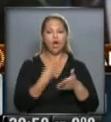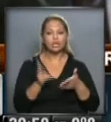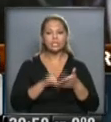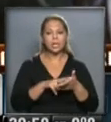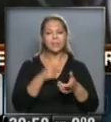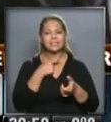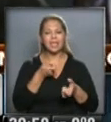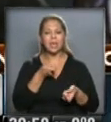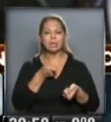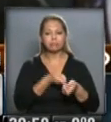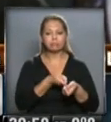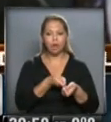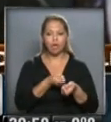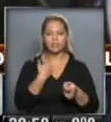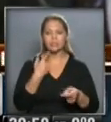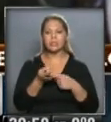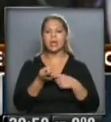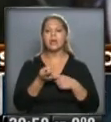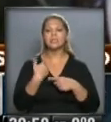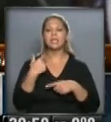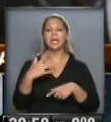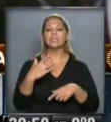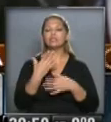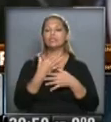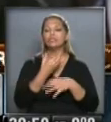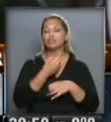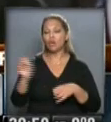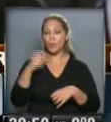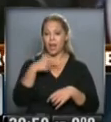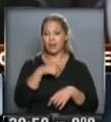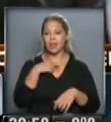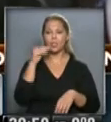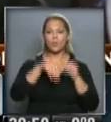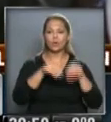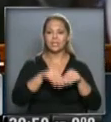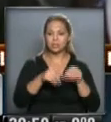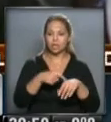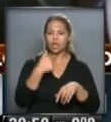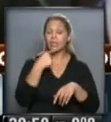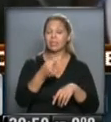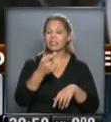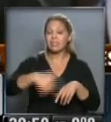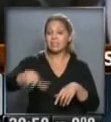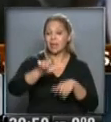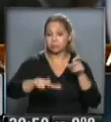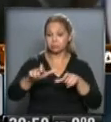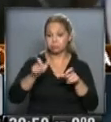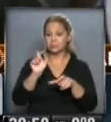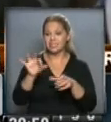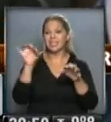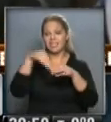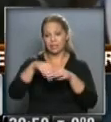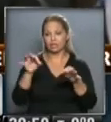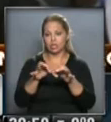de manipular la disputa de soberanía con la votación del referendo de autodeterminación en las